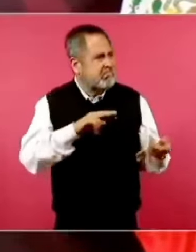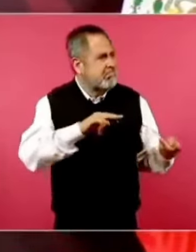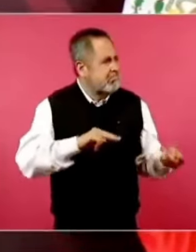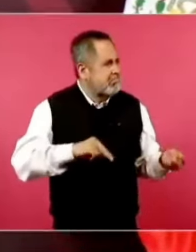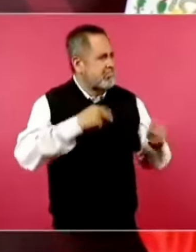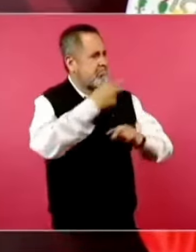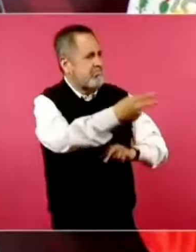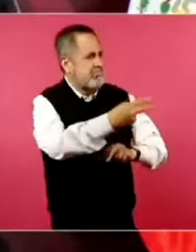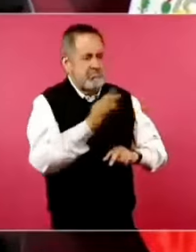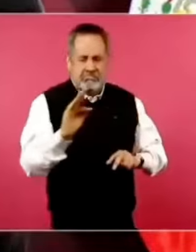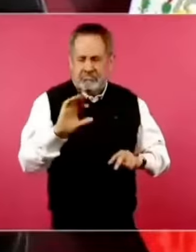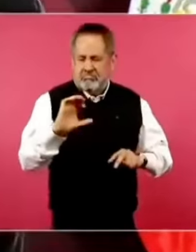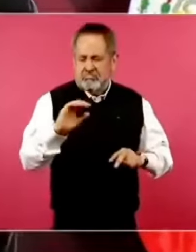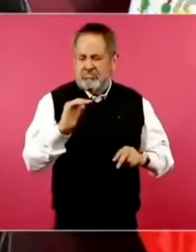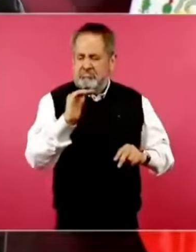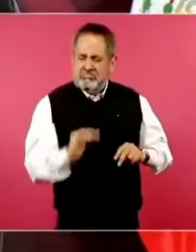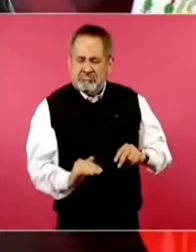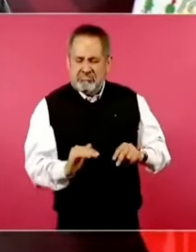que Calderón.